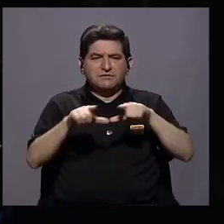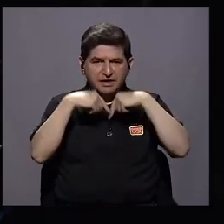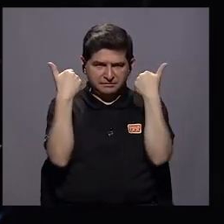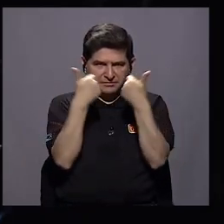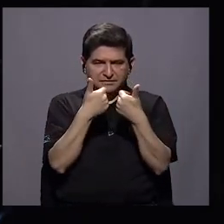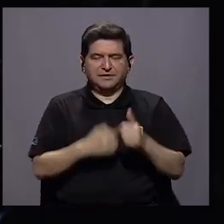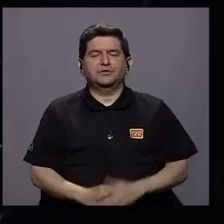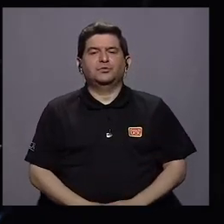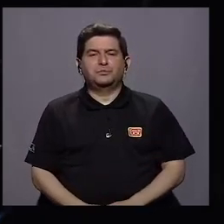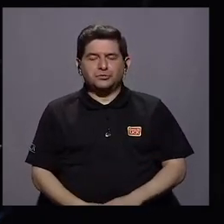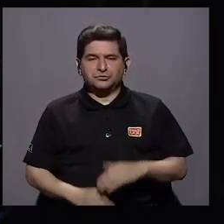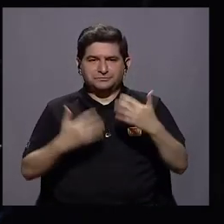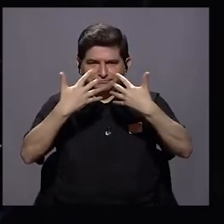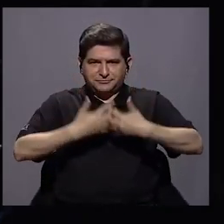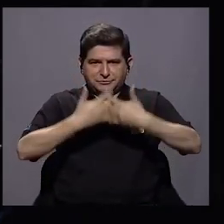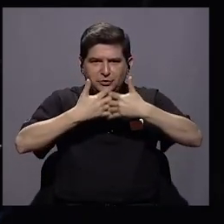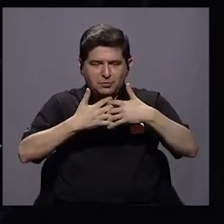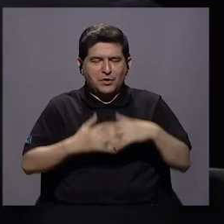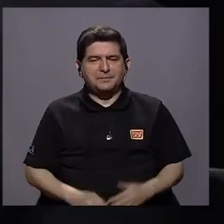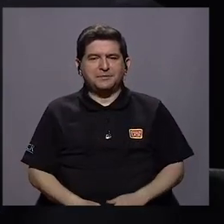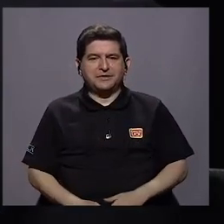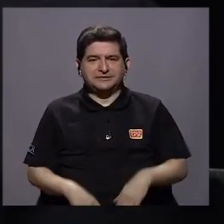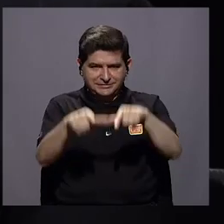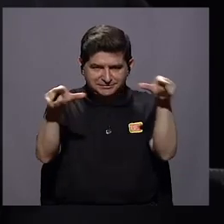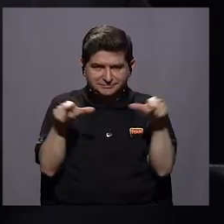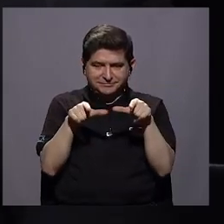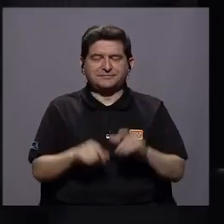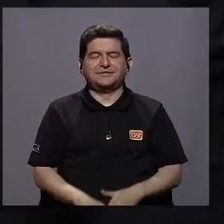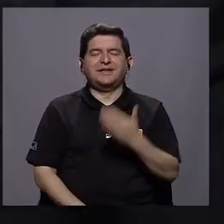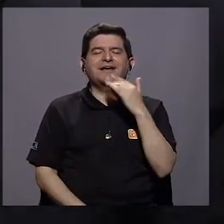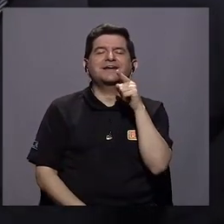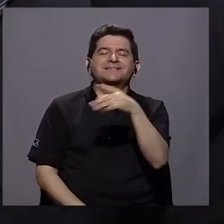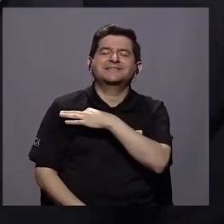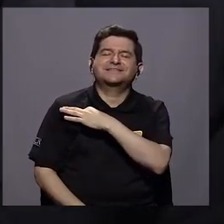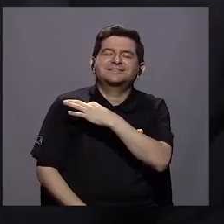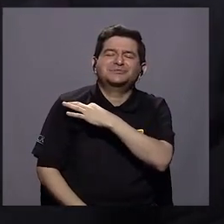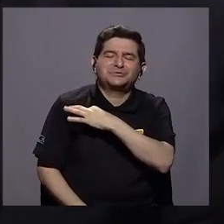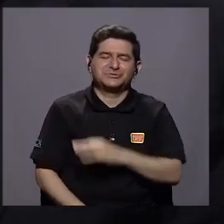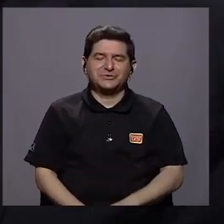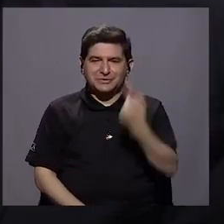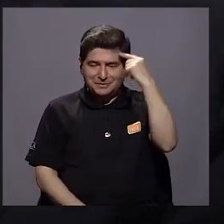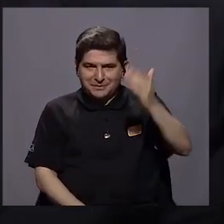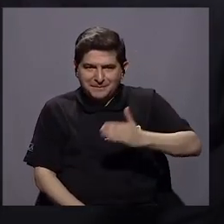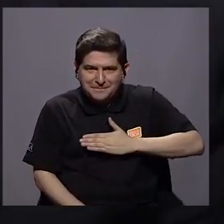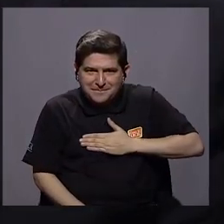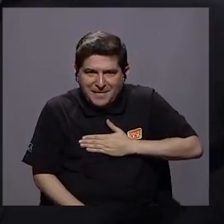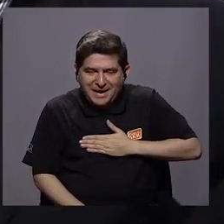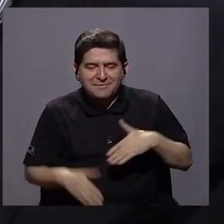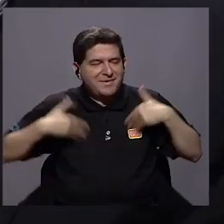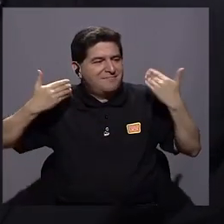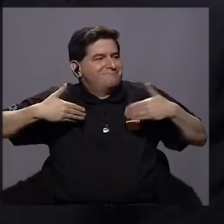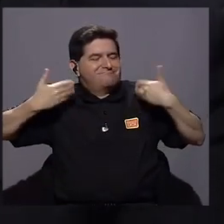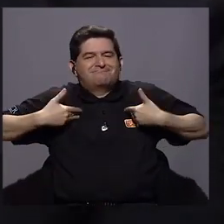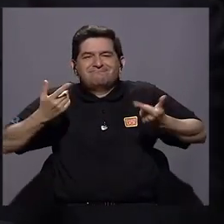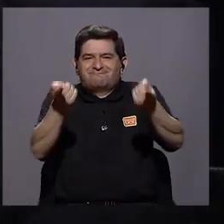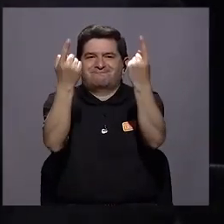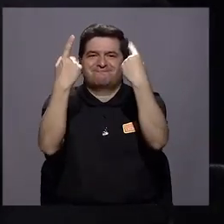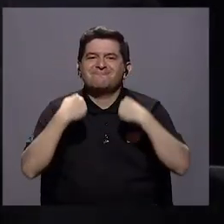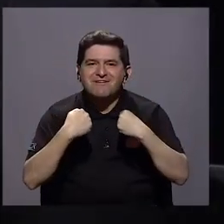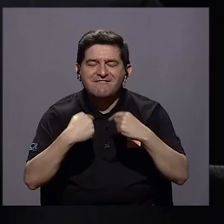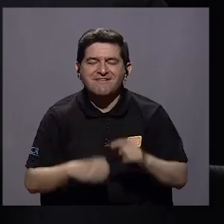con nosotros, un placer conversar con usted. Don Marlo, muchísimas gracias a ustedes por la invitación y para mí realmente es una gran alegría estar